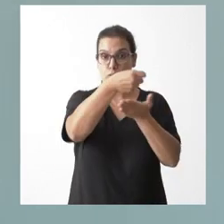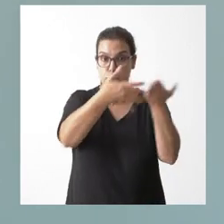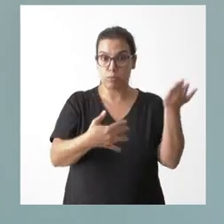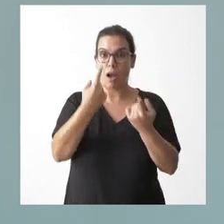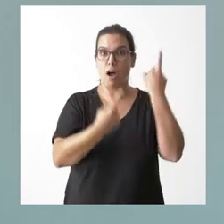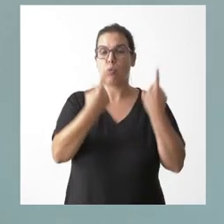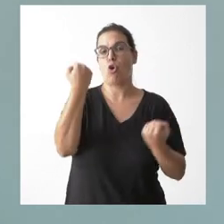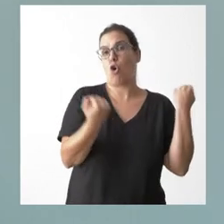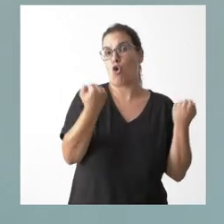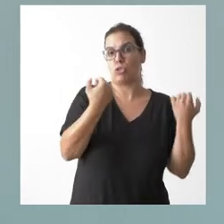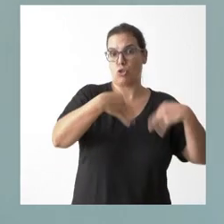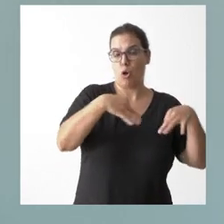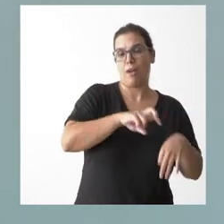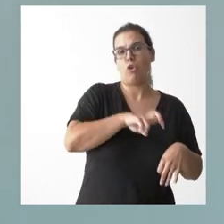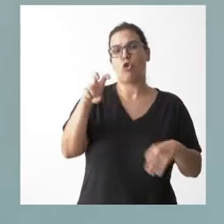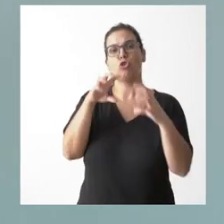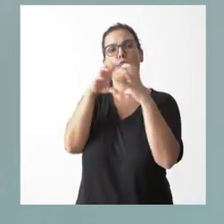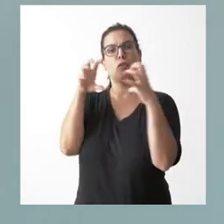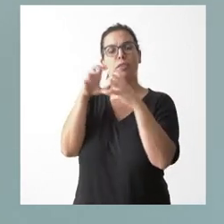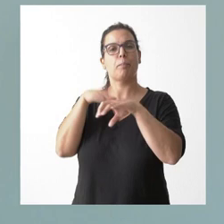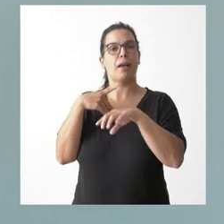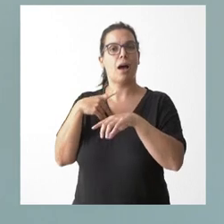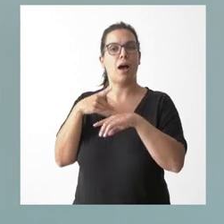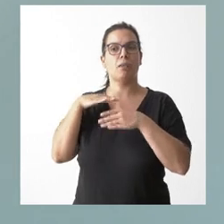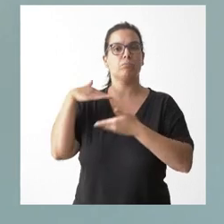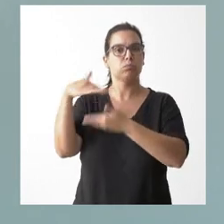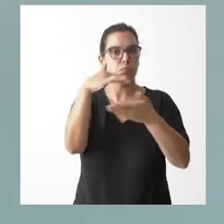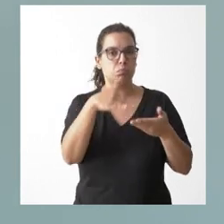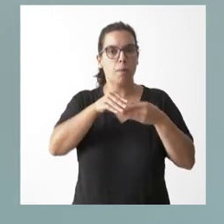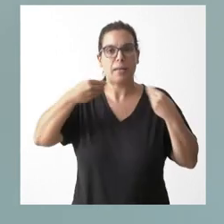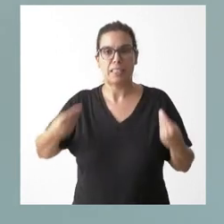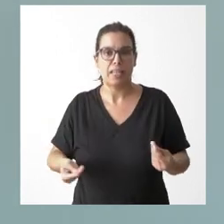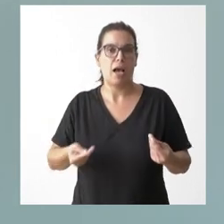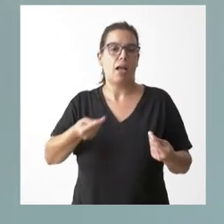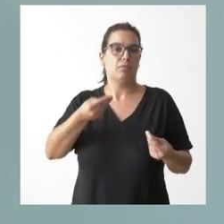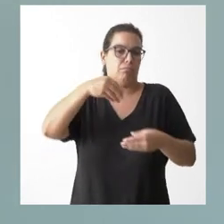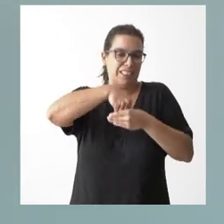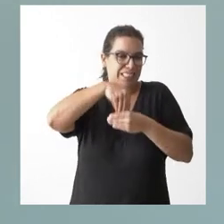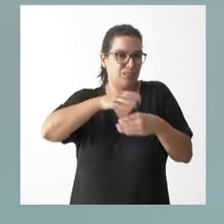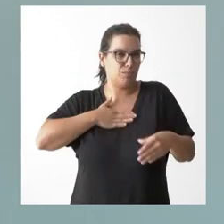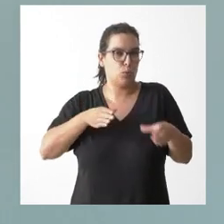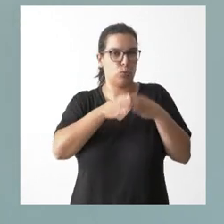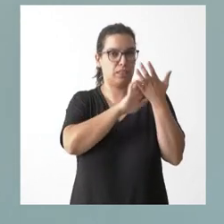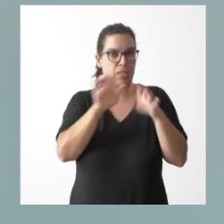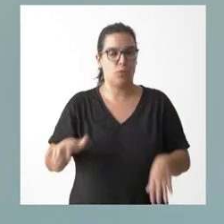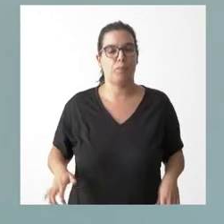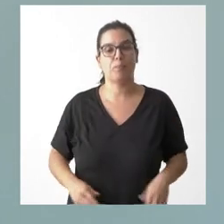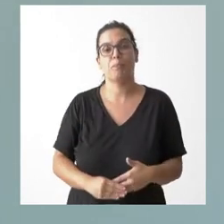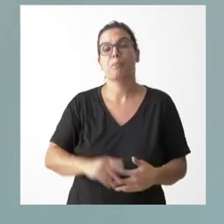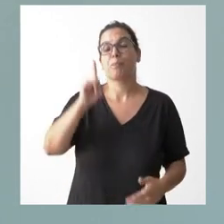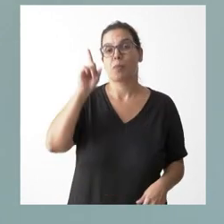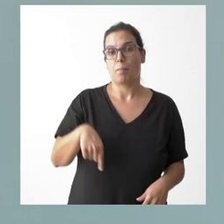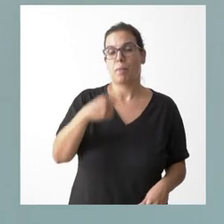y algunos son furgonetas para la distribución de material en el ámbito interno de la Junta de Castilla y León. Destinamos,